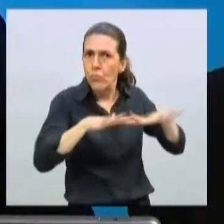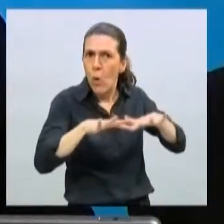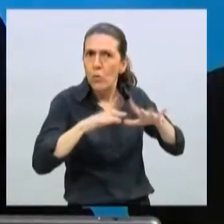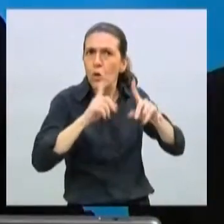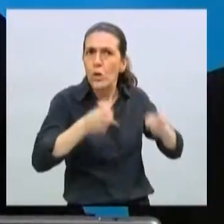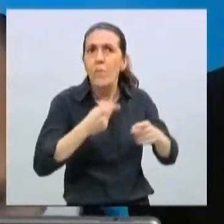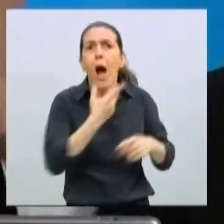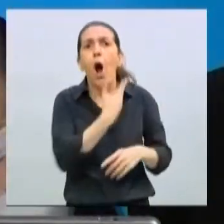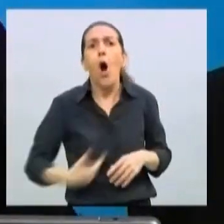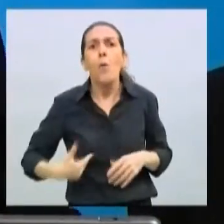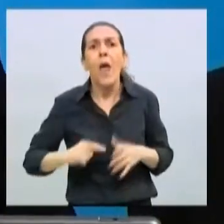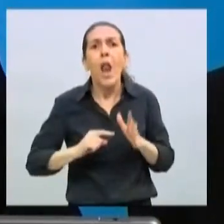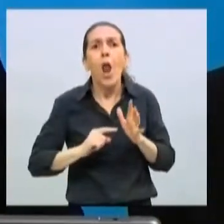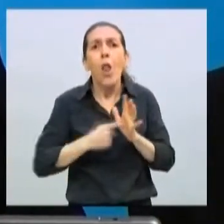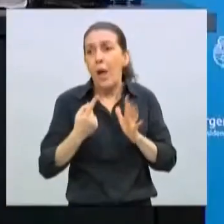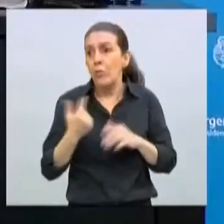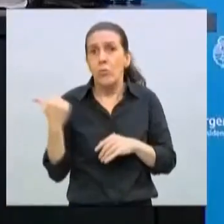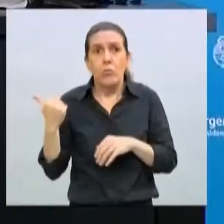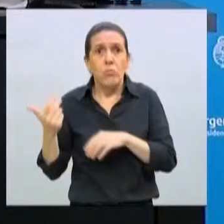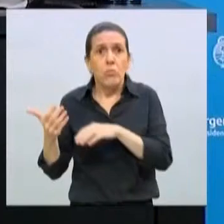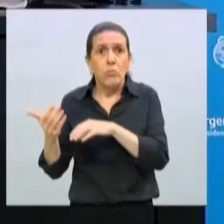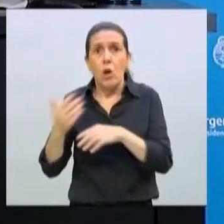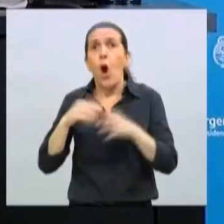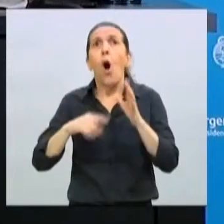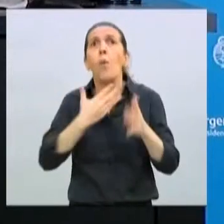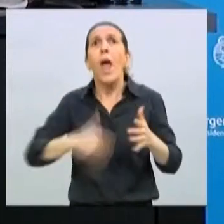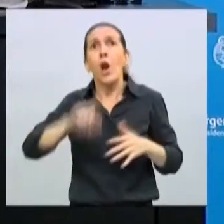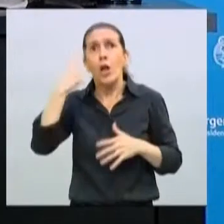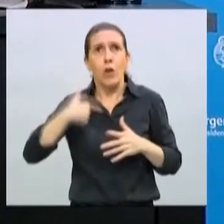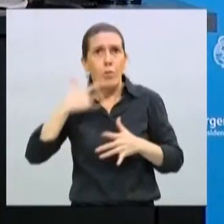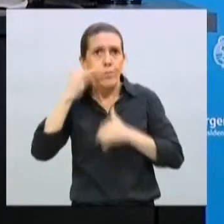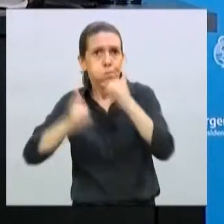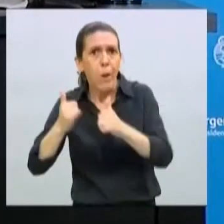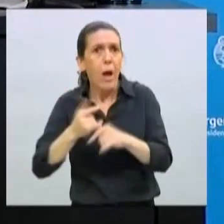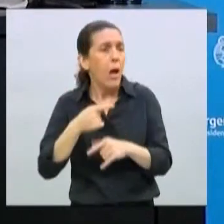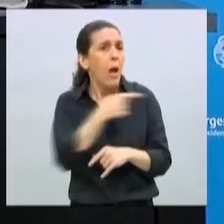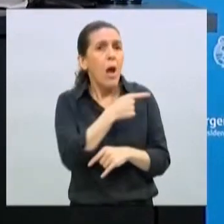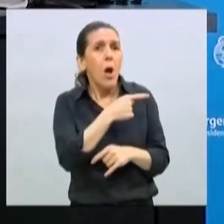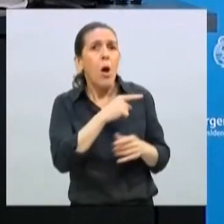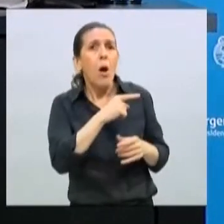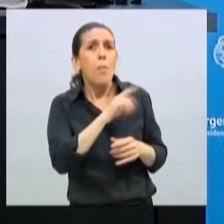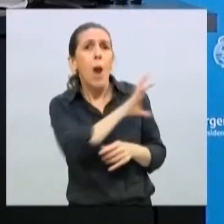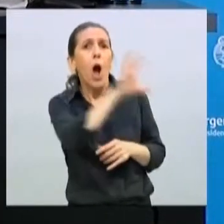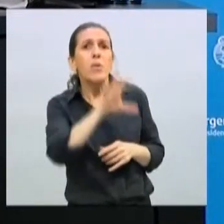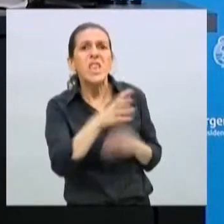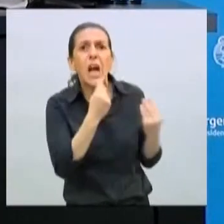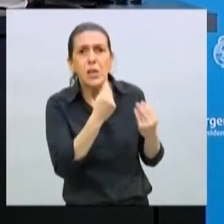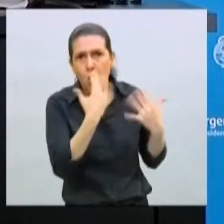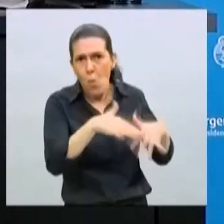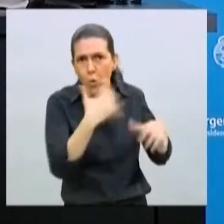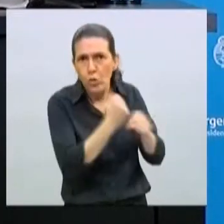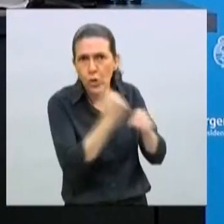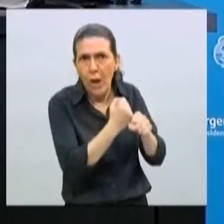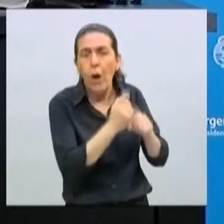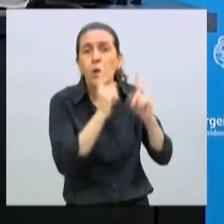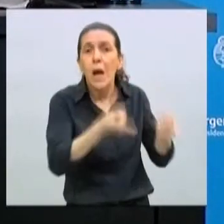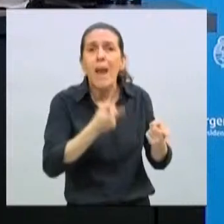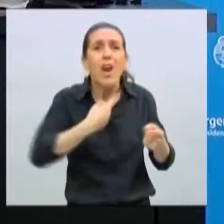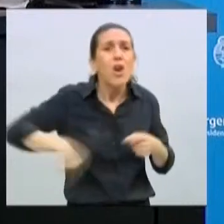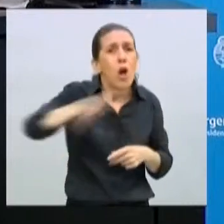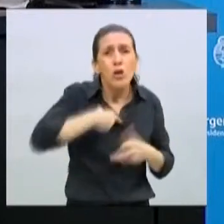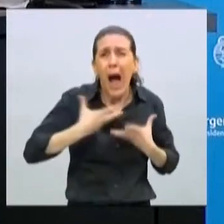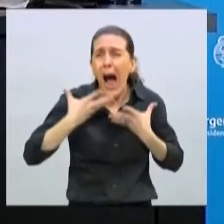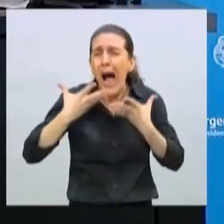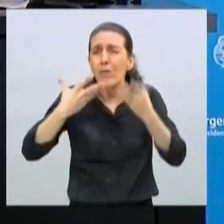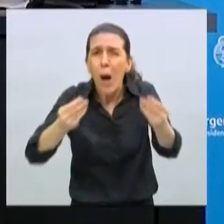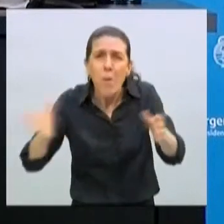gobierno nacional, pero ellos podrían contar también lo que han hecho en sus provincias, que es mucho. Y en todos los casos hemos ayudado a